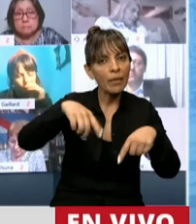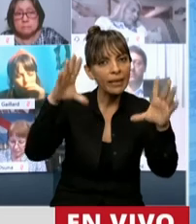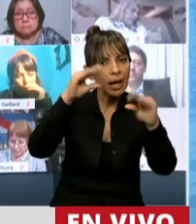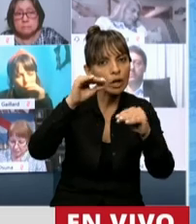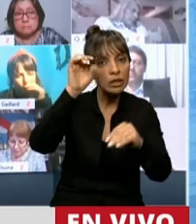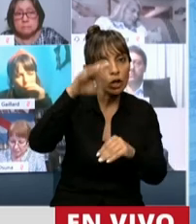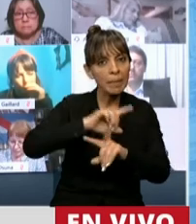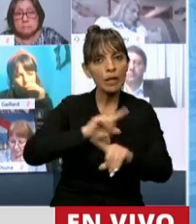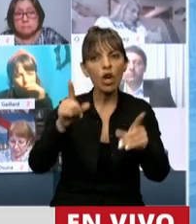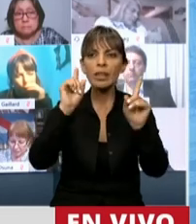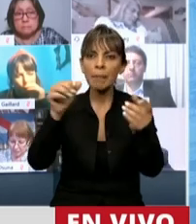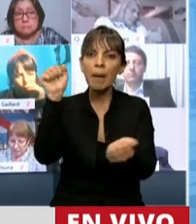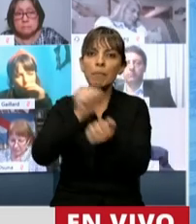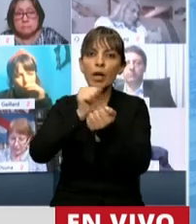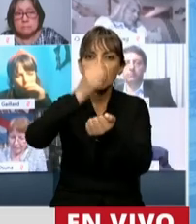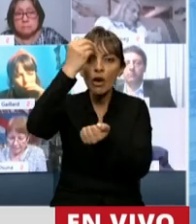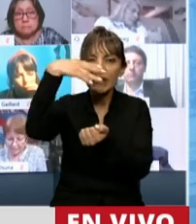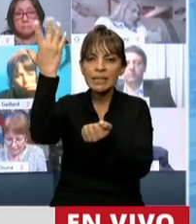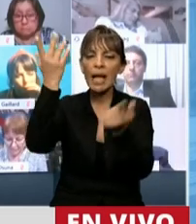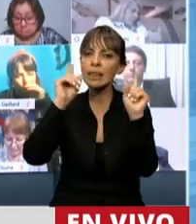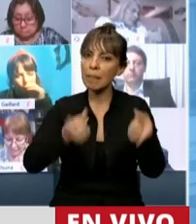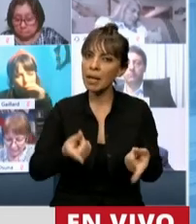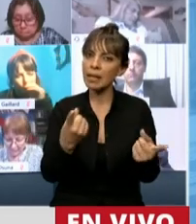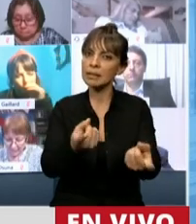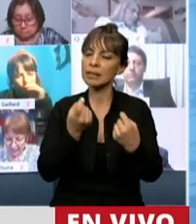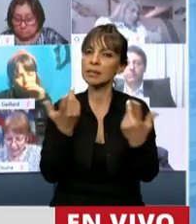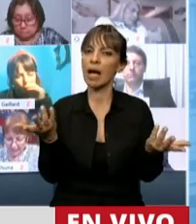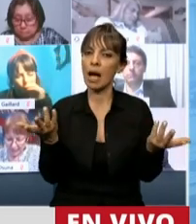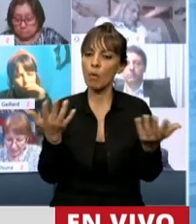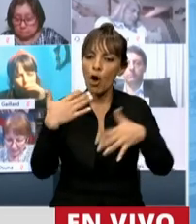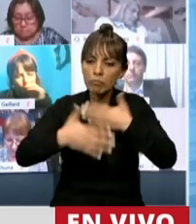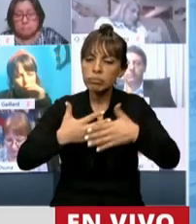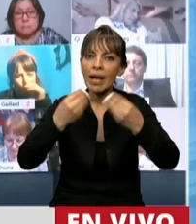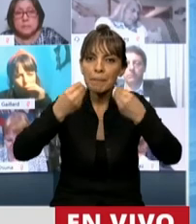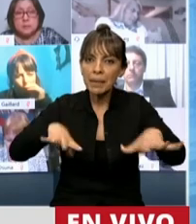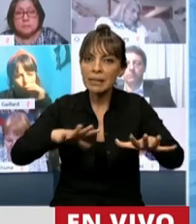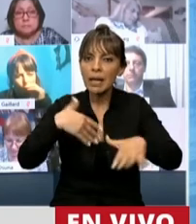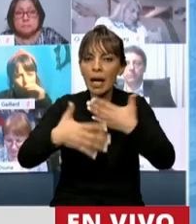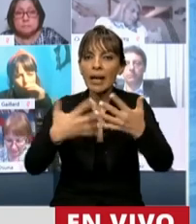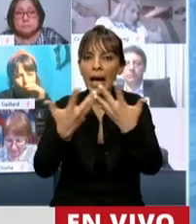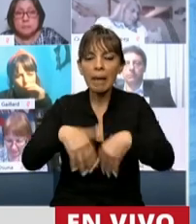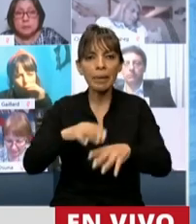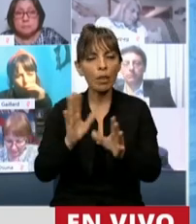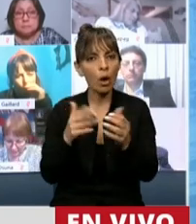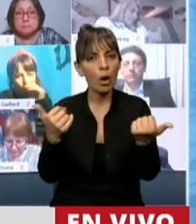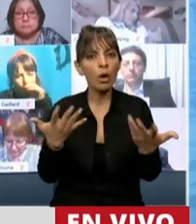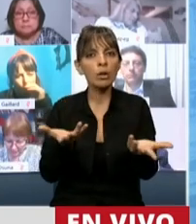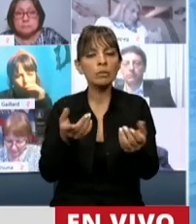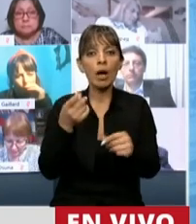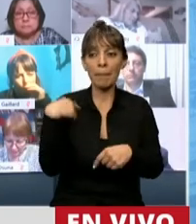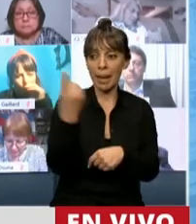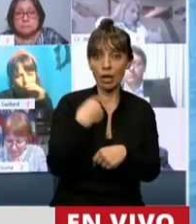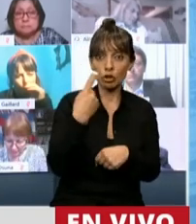la publicación en el boletín oficial y la rápida implementación de la misma, no solo para nosotros, sino